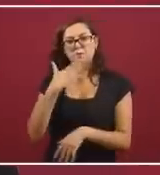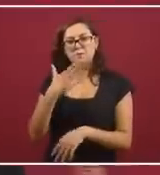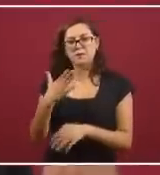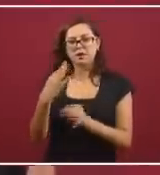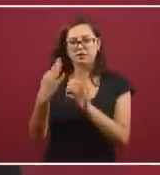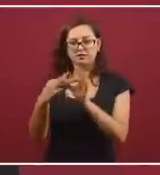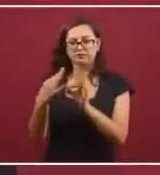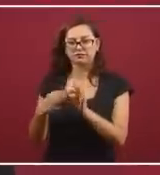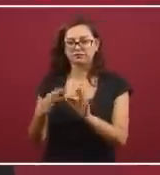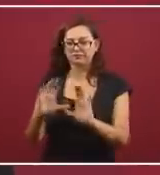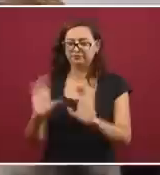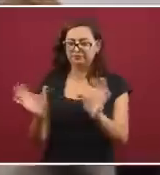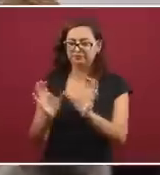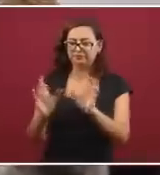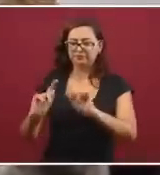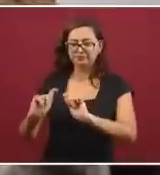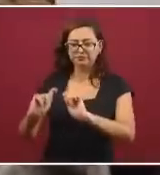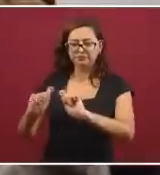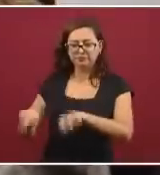un certificado